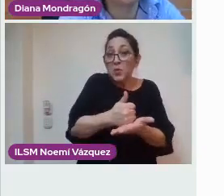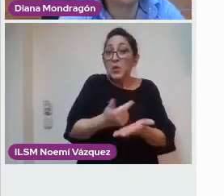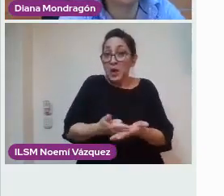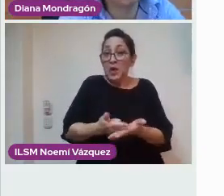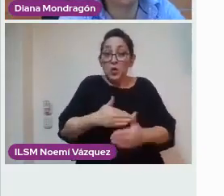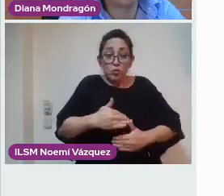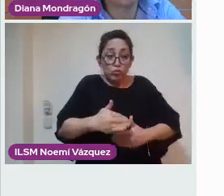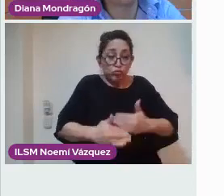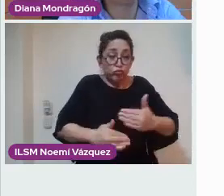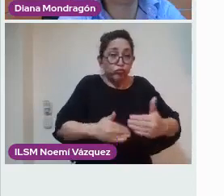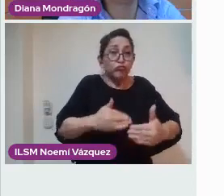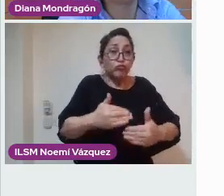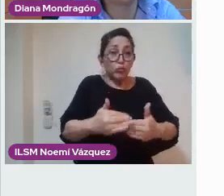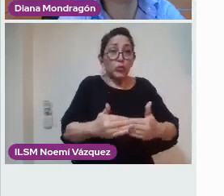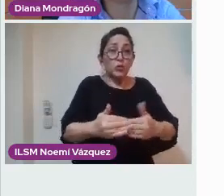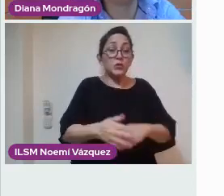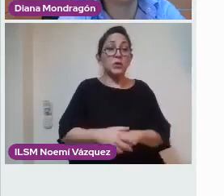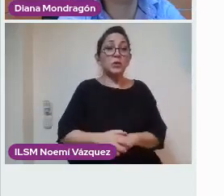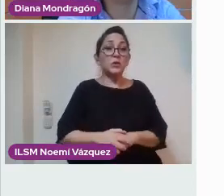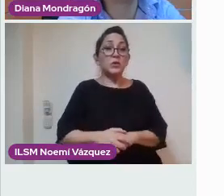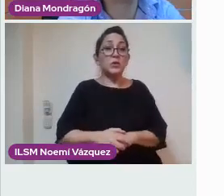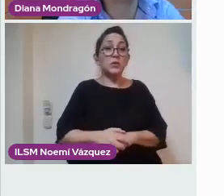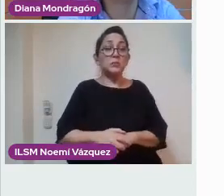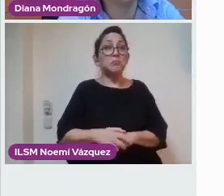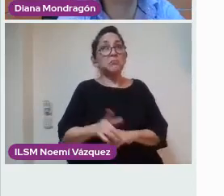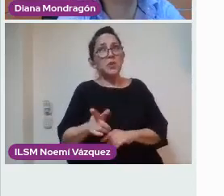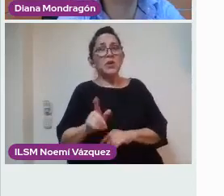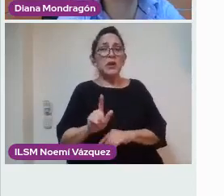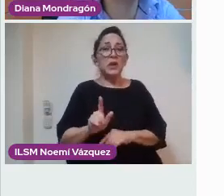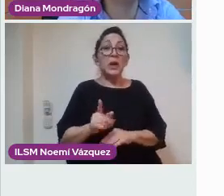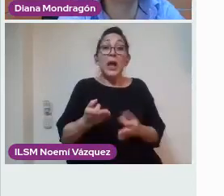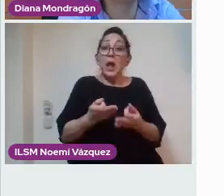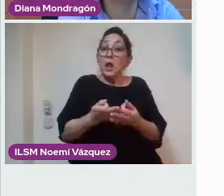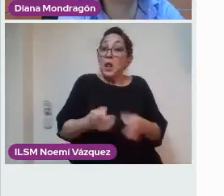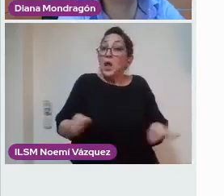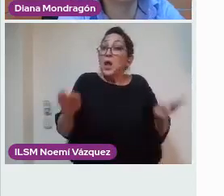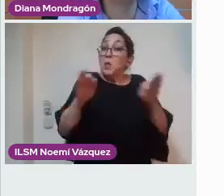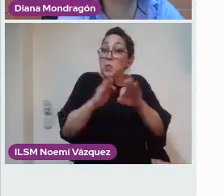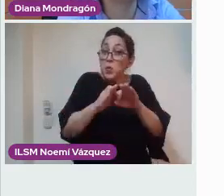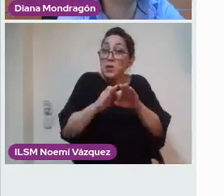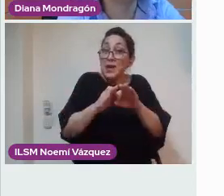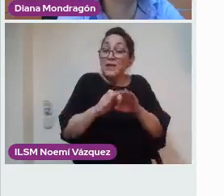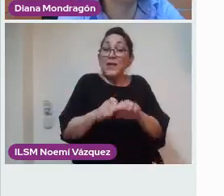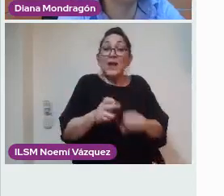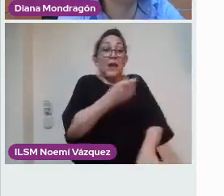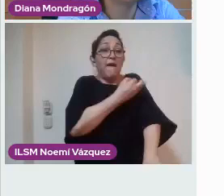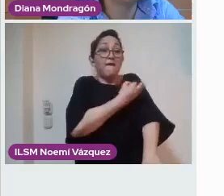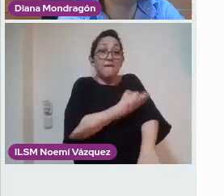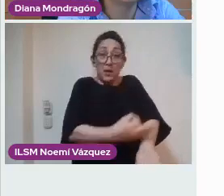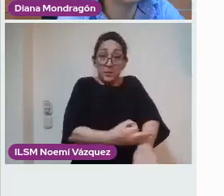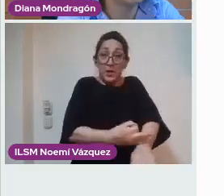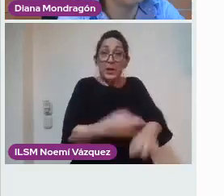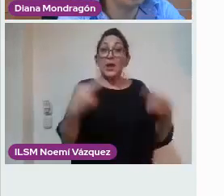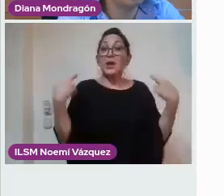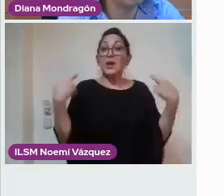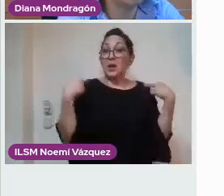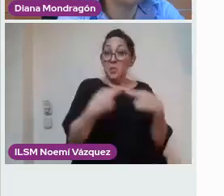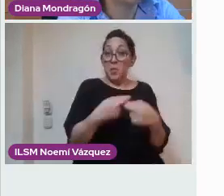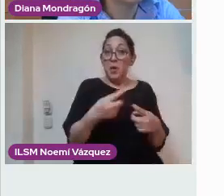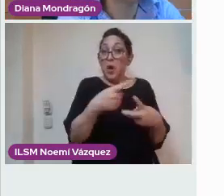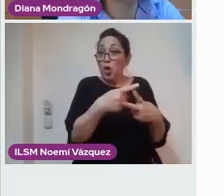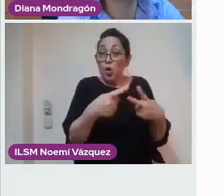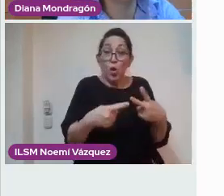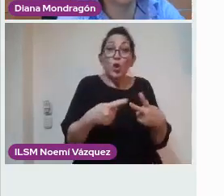También es bien importante que ambos actores, tanto las familias como los docentes, podamos incentivar la práctica de